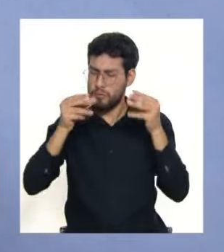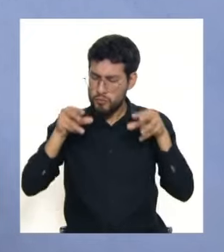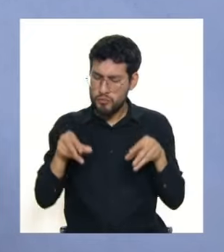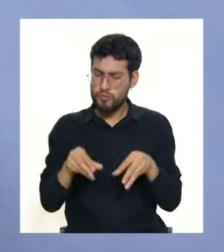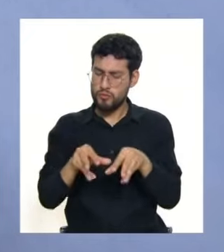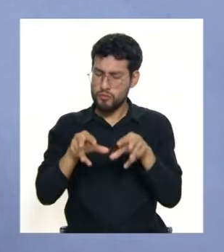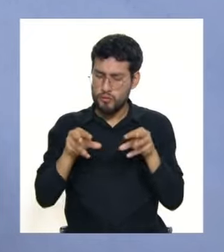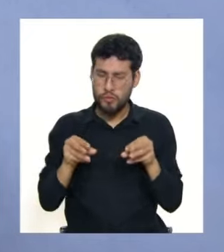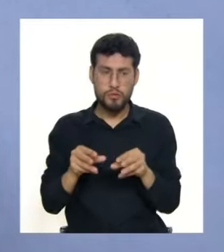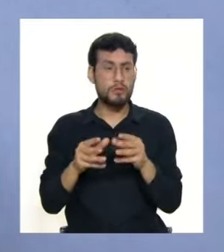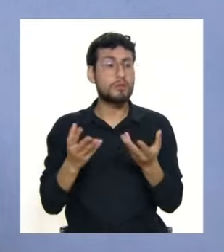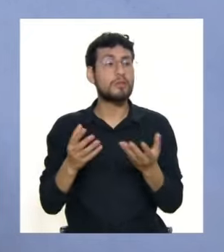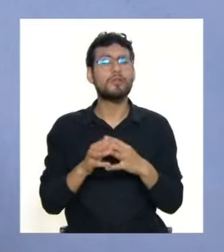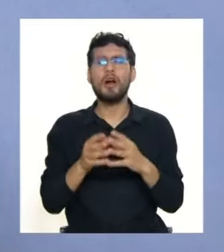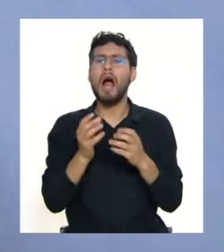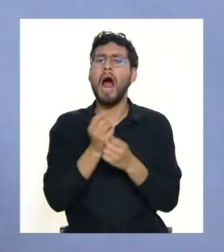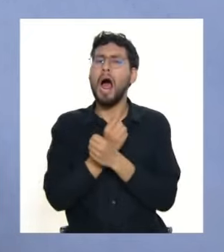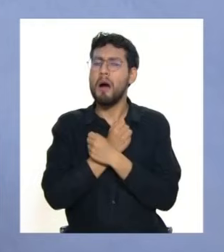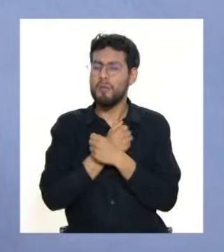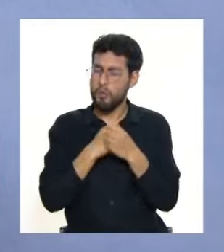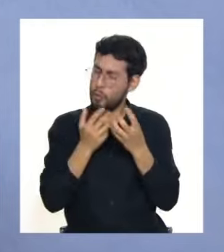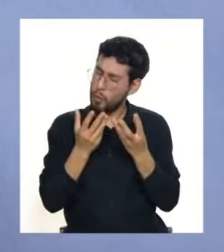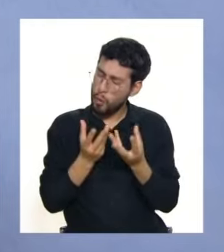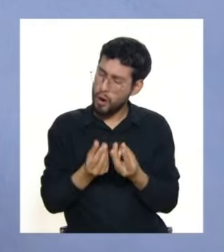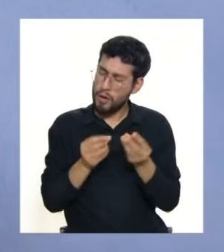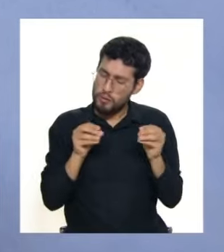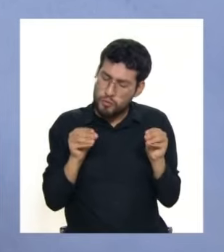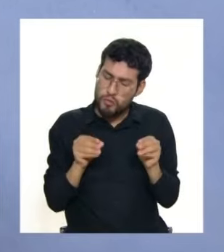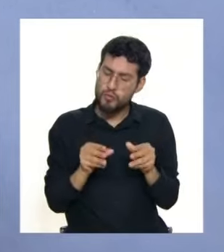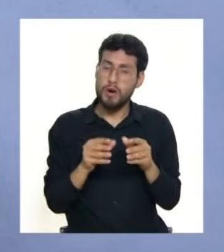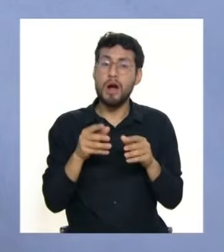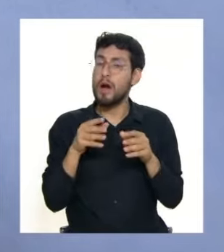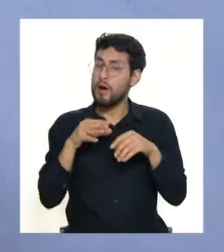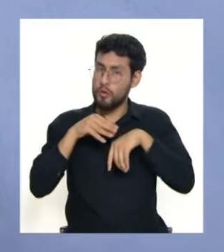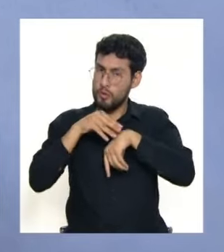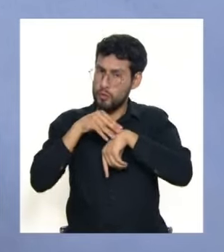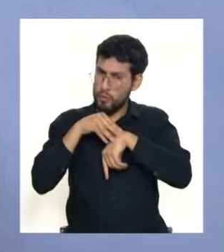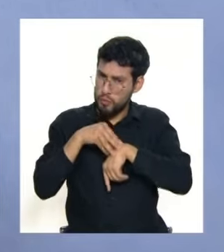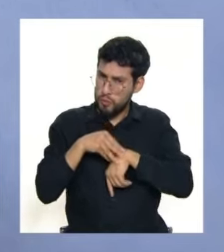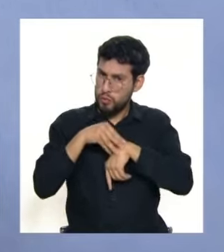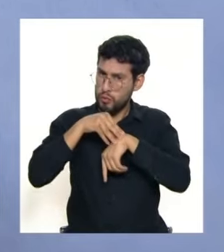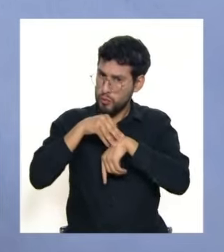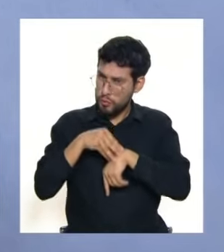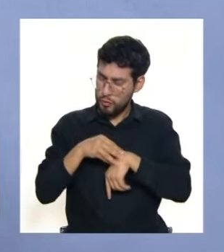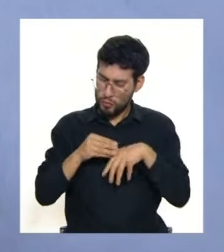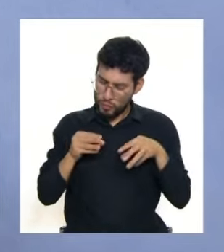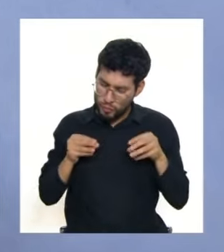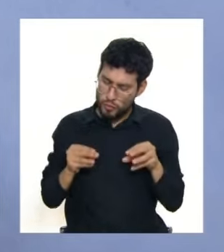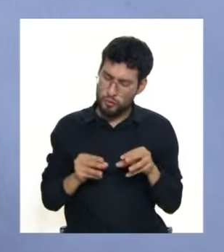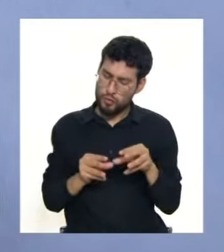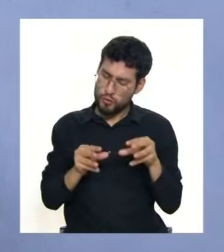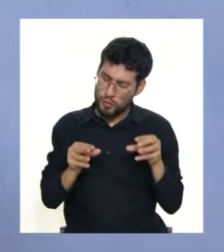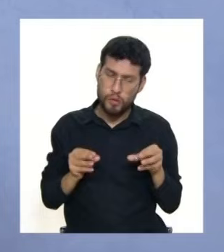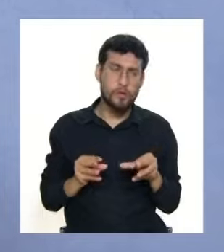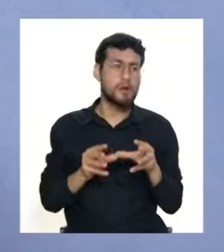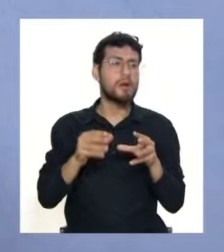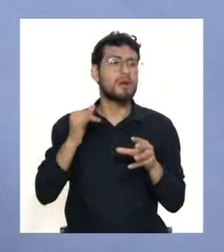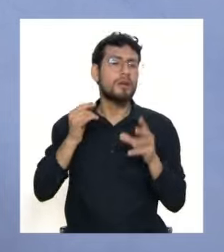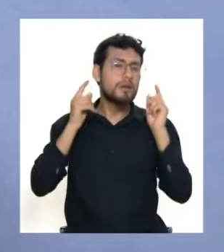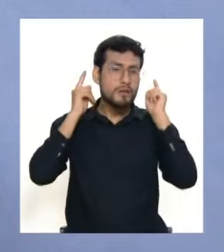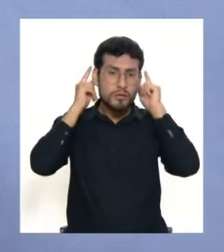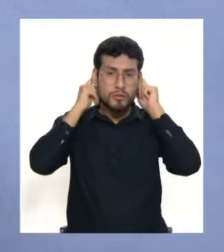con los deditos y sobre todo con mucho amor. Voy presionando con mis pulgares y voy recorriendo hasta detrás